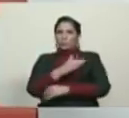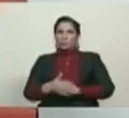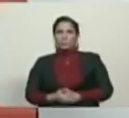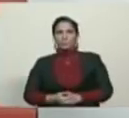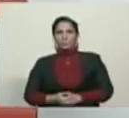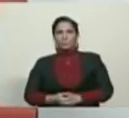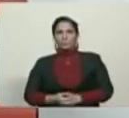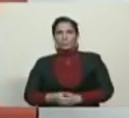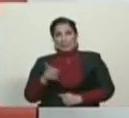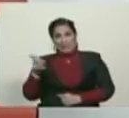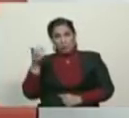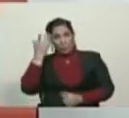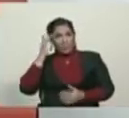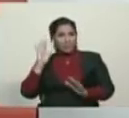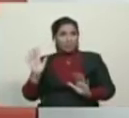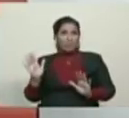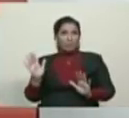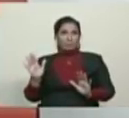Y eso pareciera que no